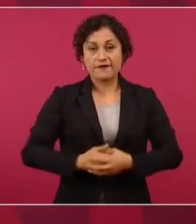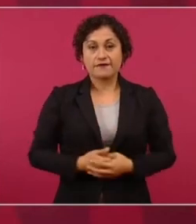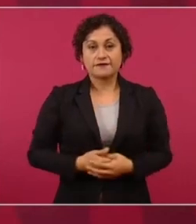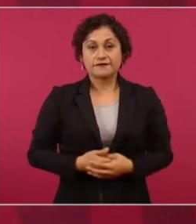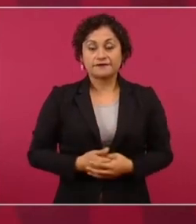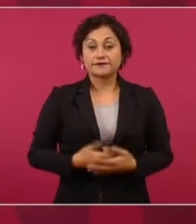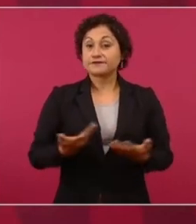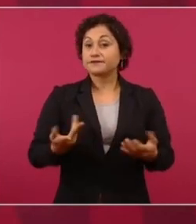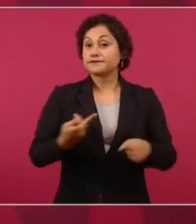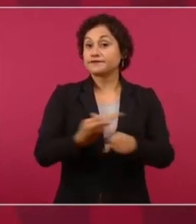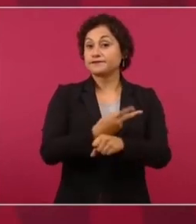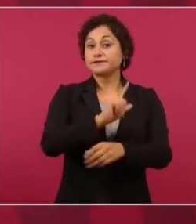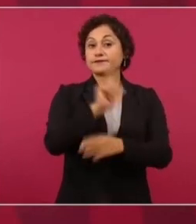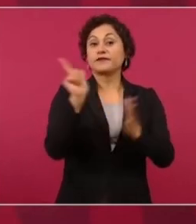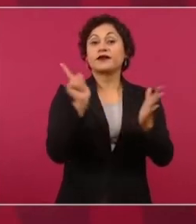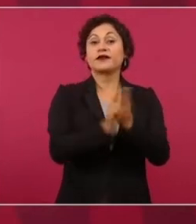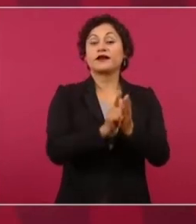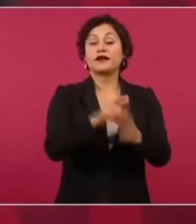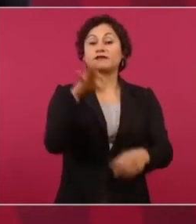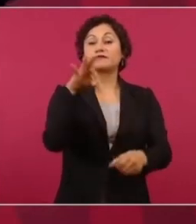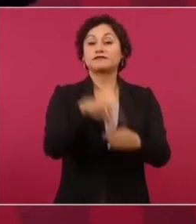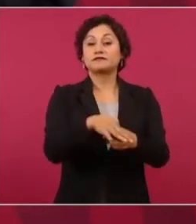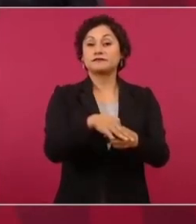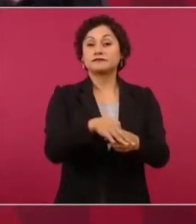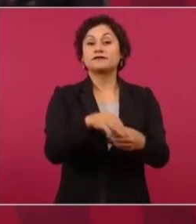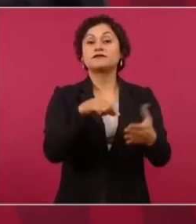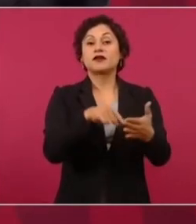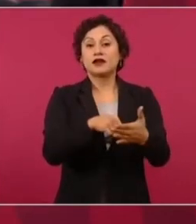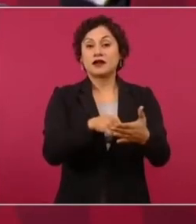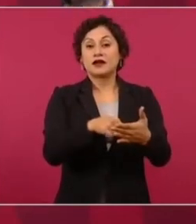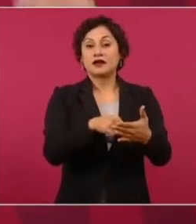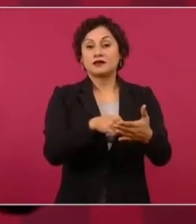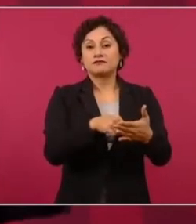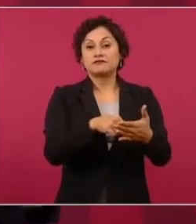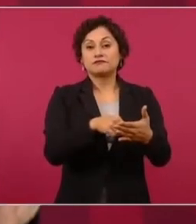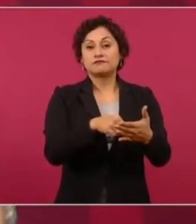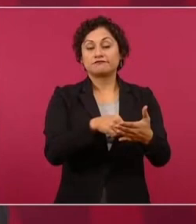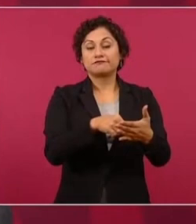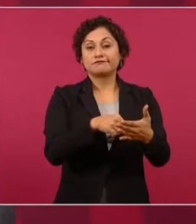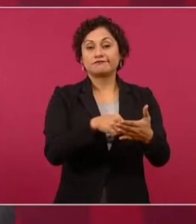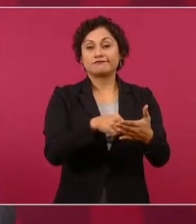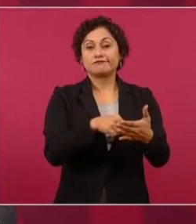la ley electoral pues no puede ir en contra